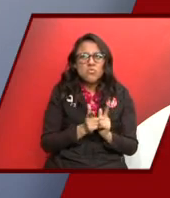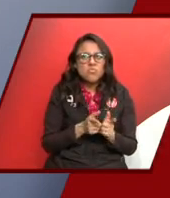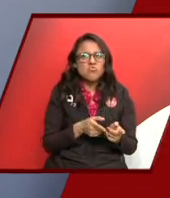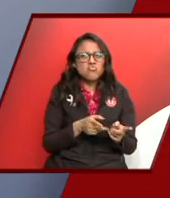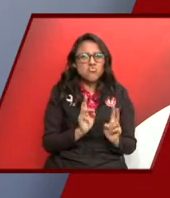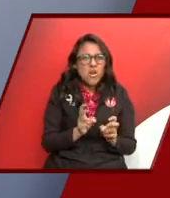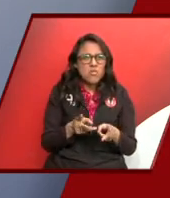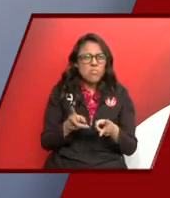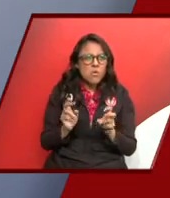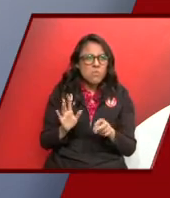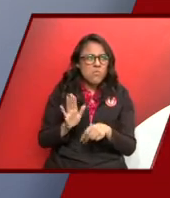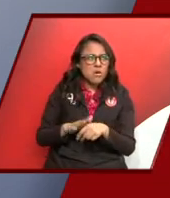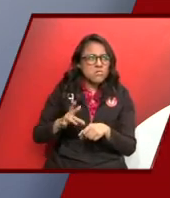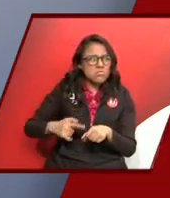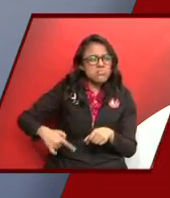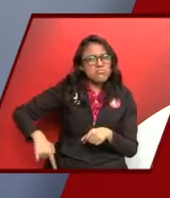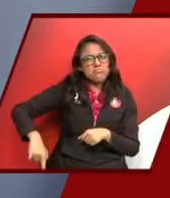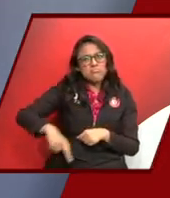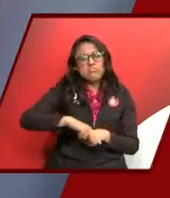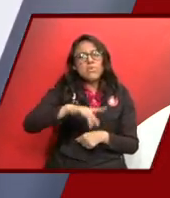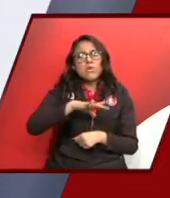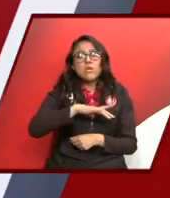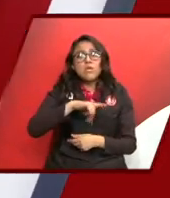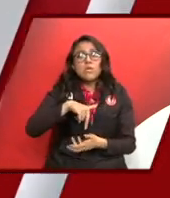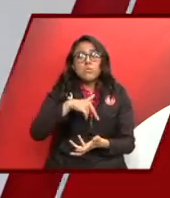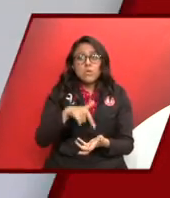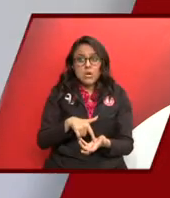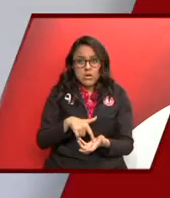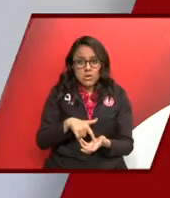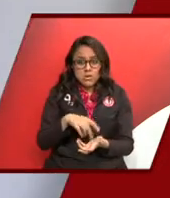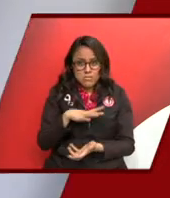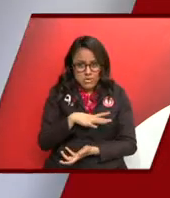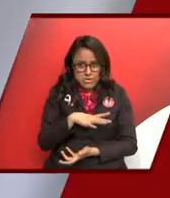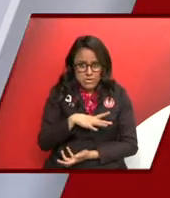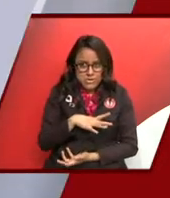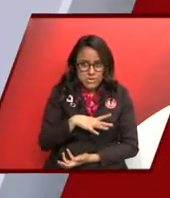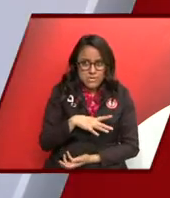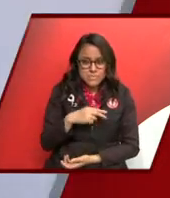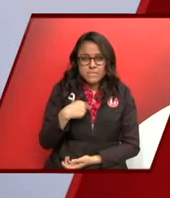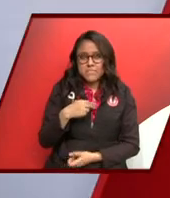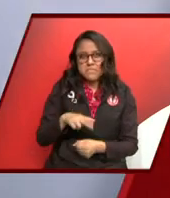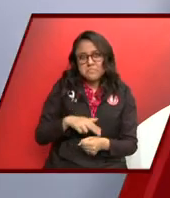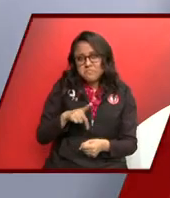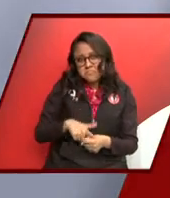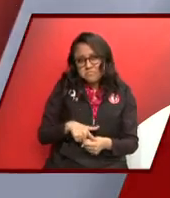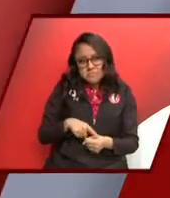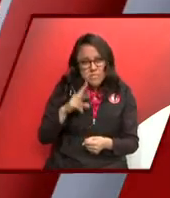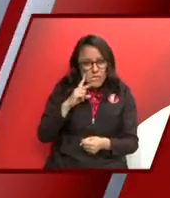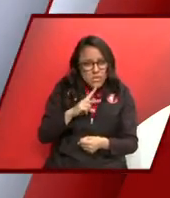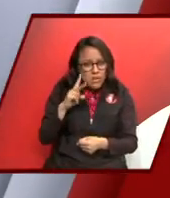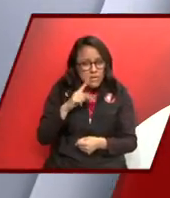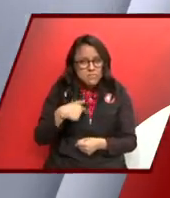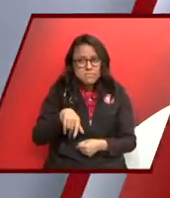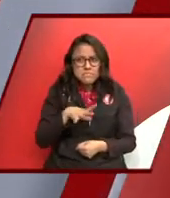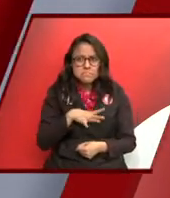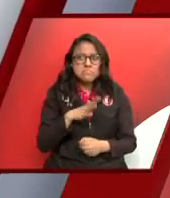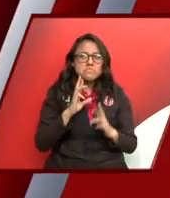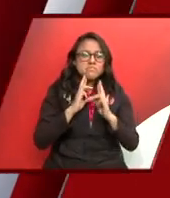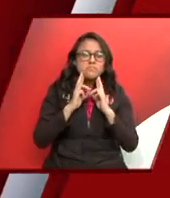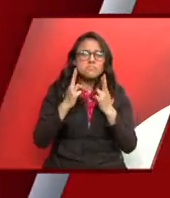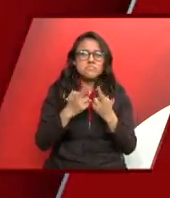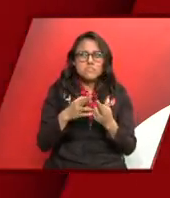ha incrementado mucho en la zona, y como usualmente lo hacemos, íbamos a realizar una